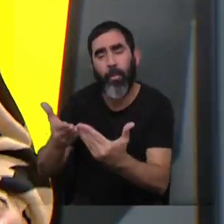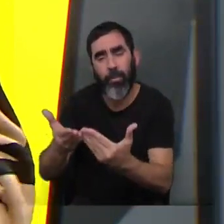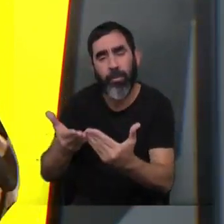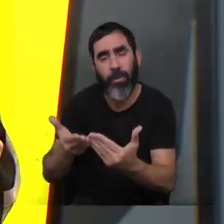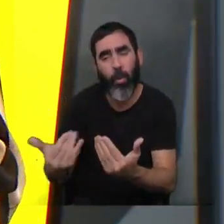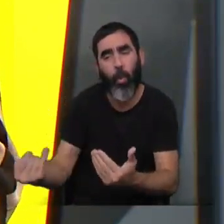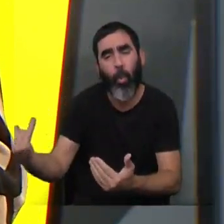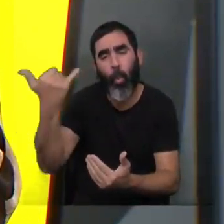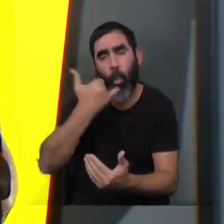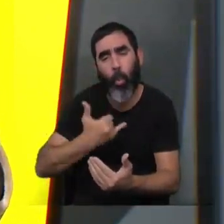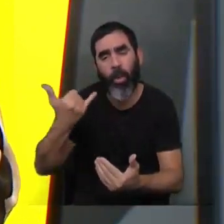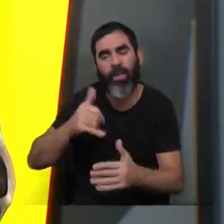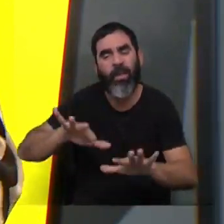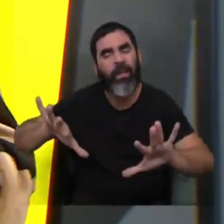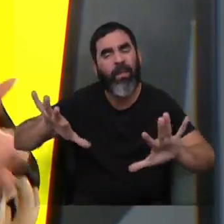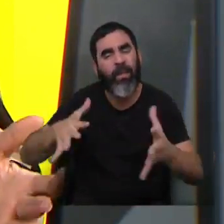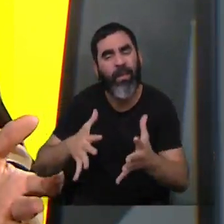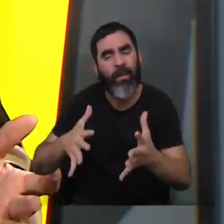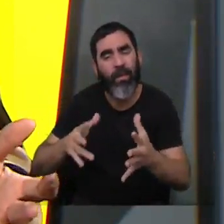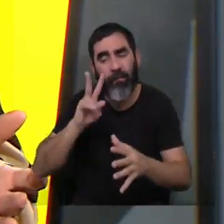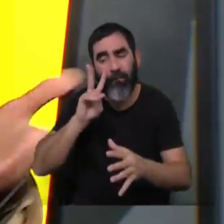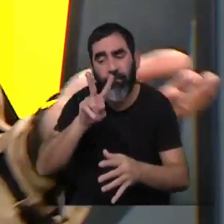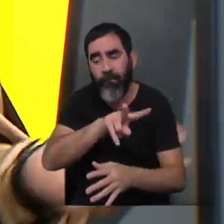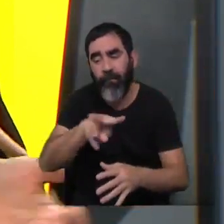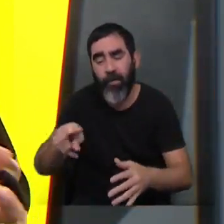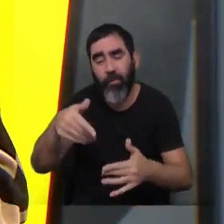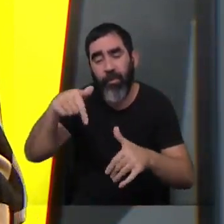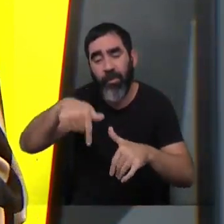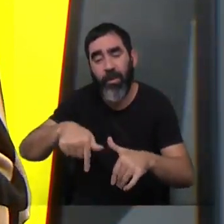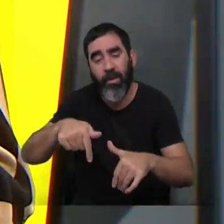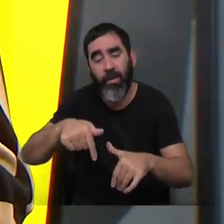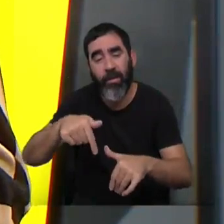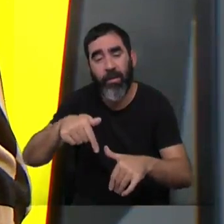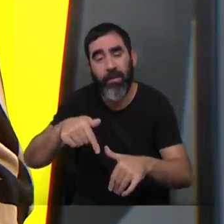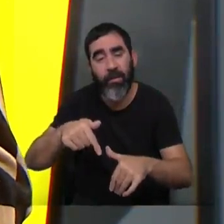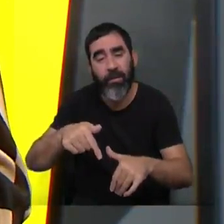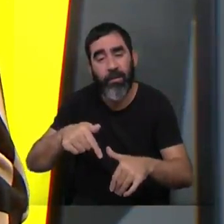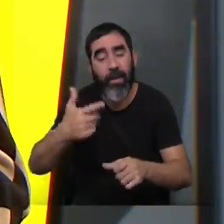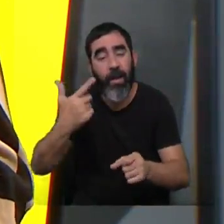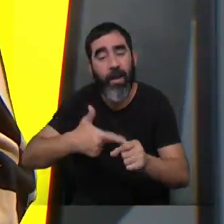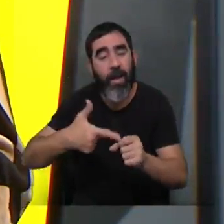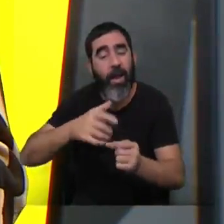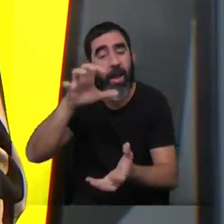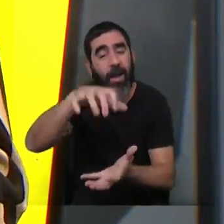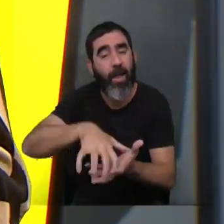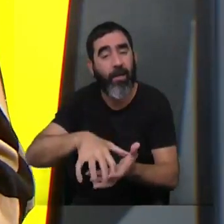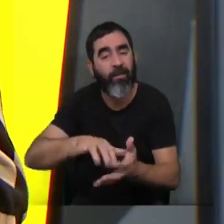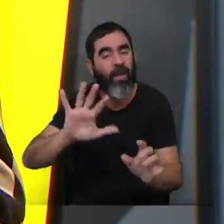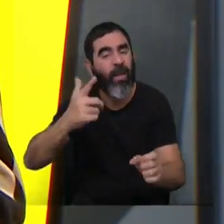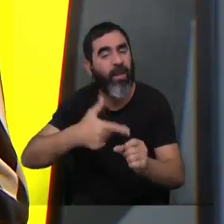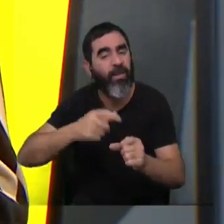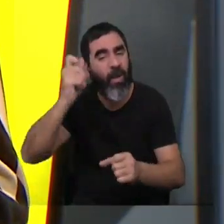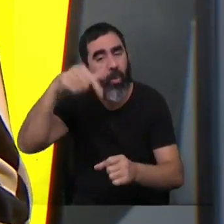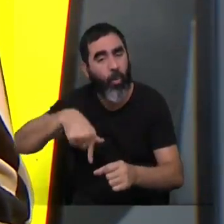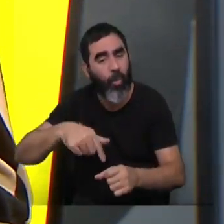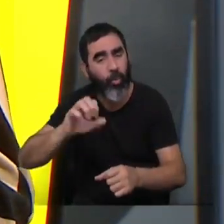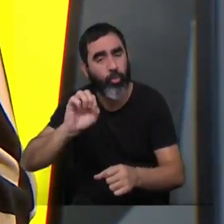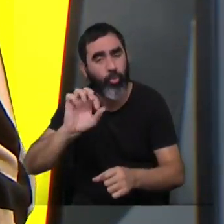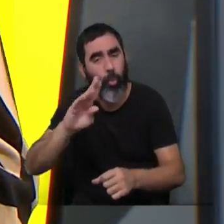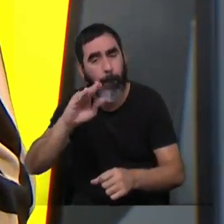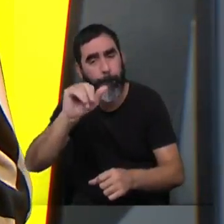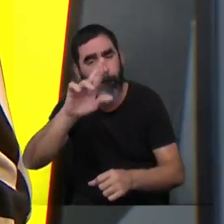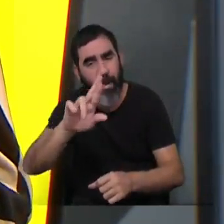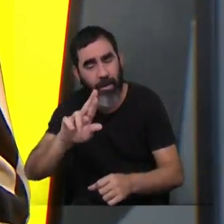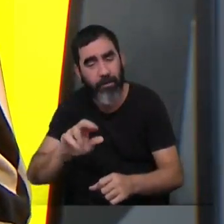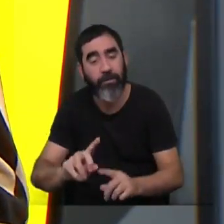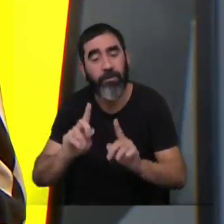que nos cuente, bueno, ¿y qué es lo que vemos cuando estamos en la estación de servicio? ¿Qué es la nafta común? ¿Qué es la nafta super? ¿No? ¿Y